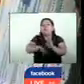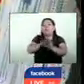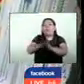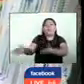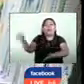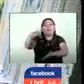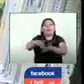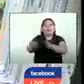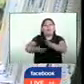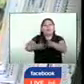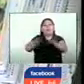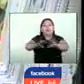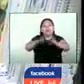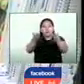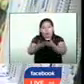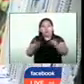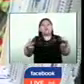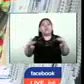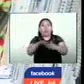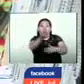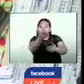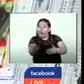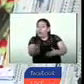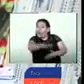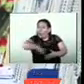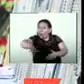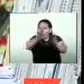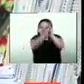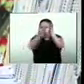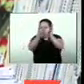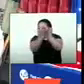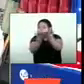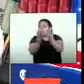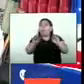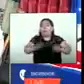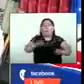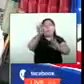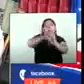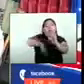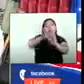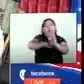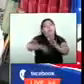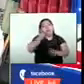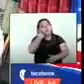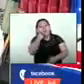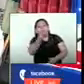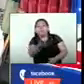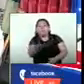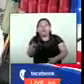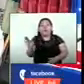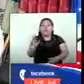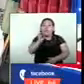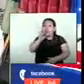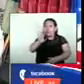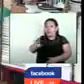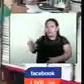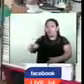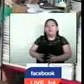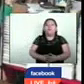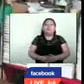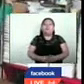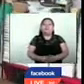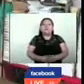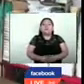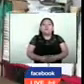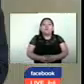clases. Asimismo, incentivar a las librerías a ofrecer precios accesibles y verificar productos, según las autoridades.